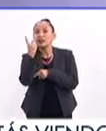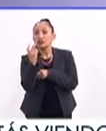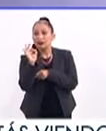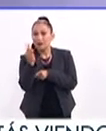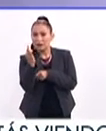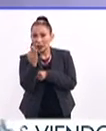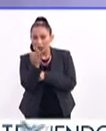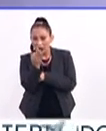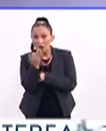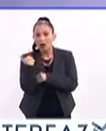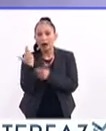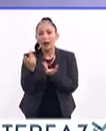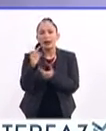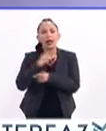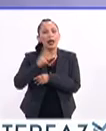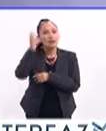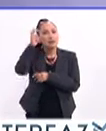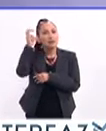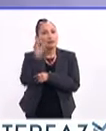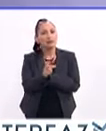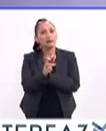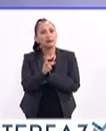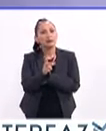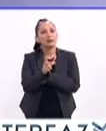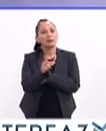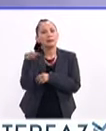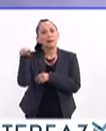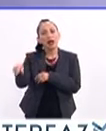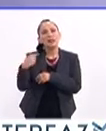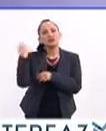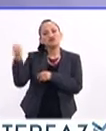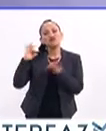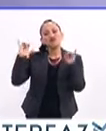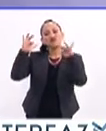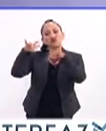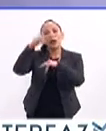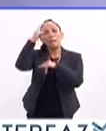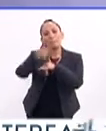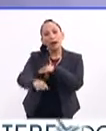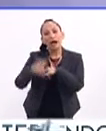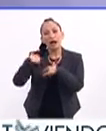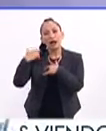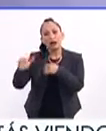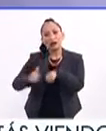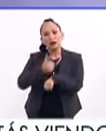22 de febrero en Pachuca, Hidalgo, que es un congreso para la